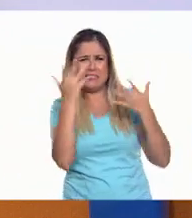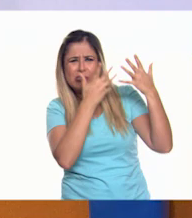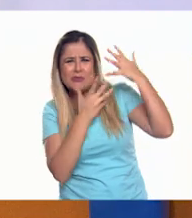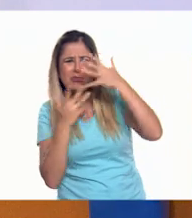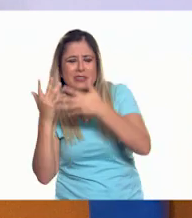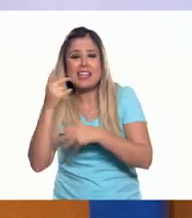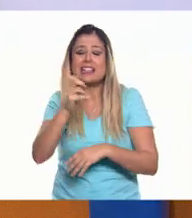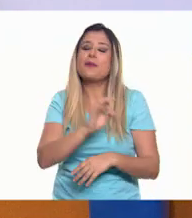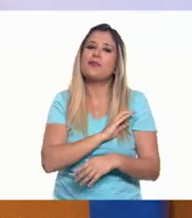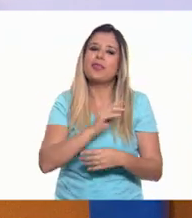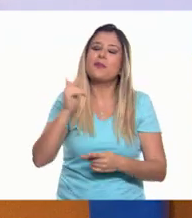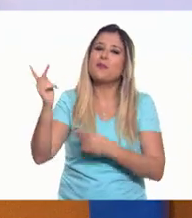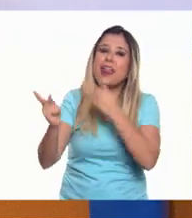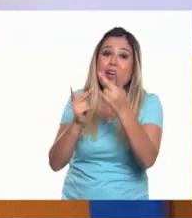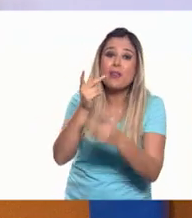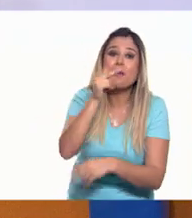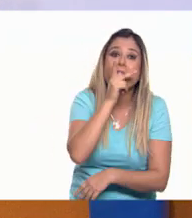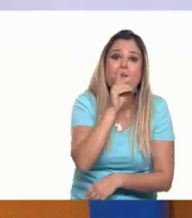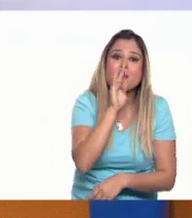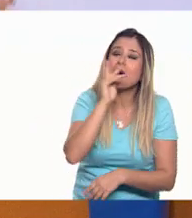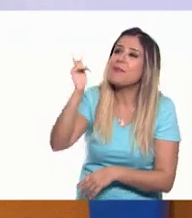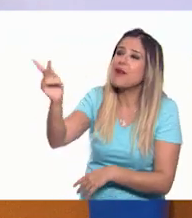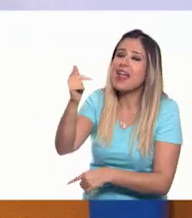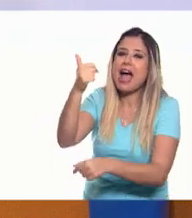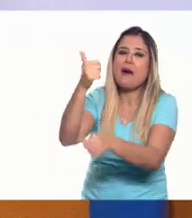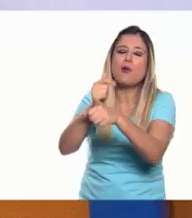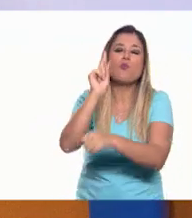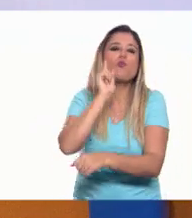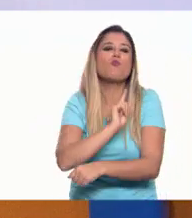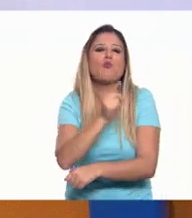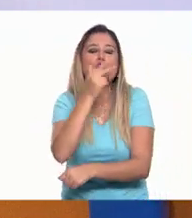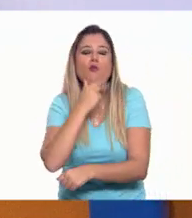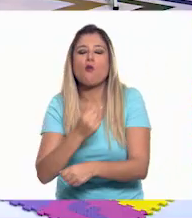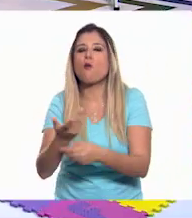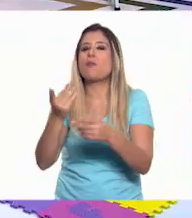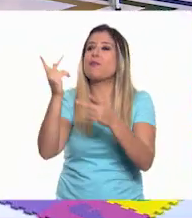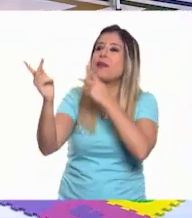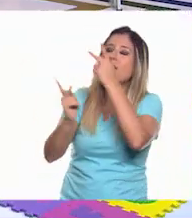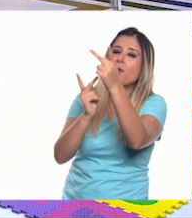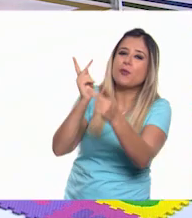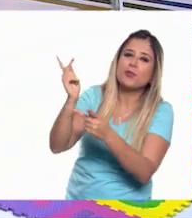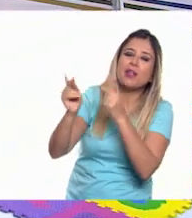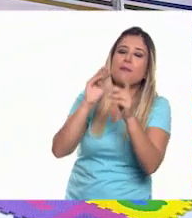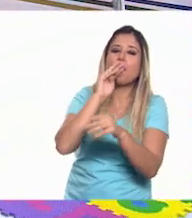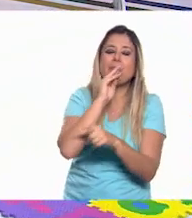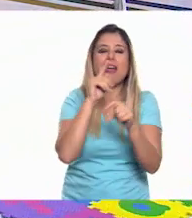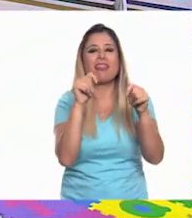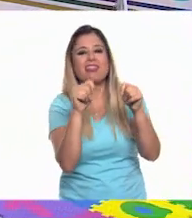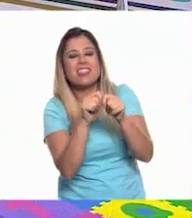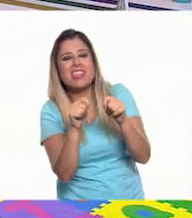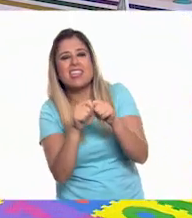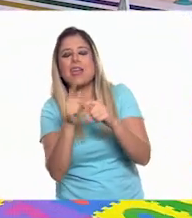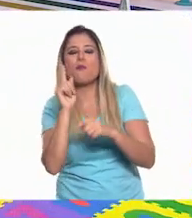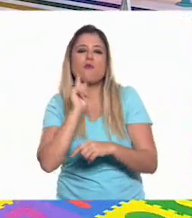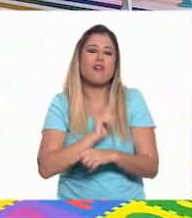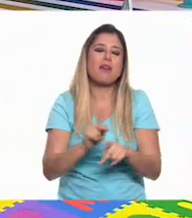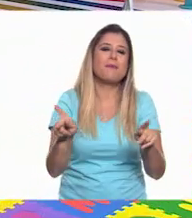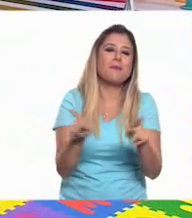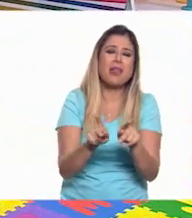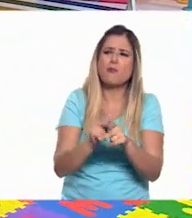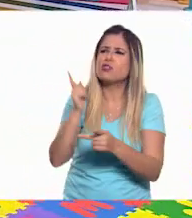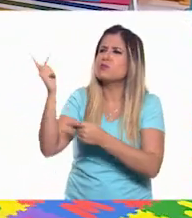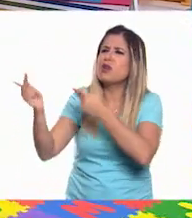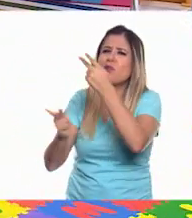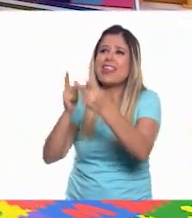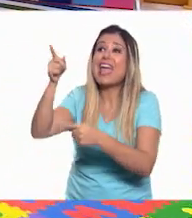que les podemos preguntar a nuestros papás, a nuestras abuelitas, abuelitos, mamá, tías, tíos, primos, que nos